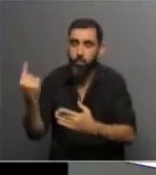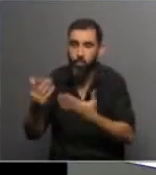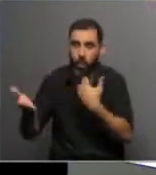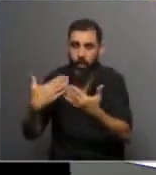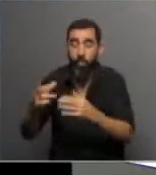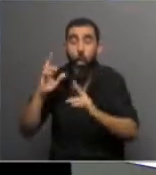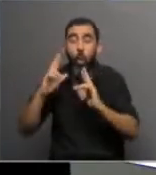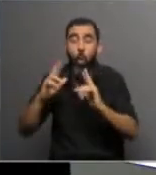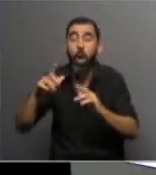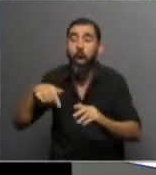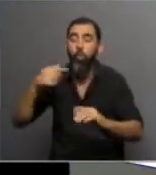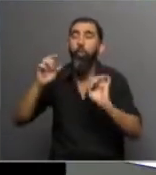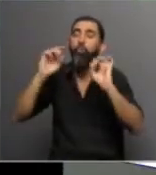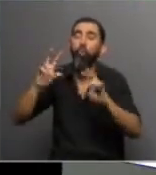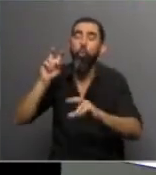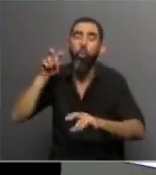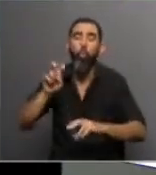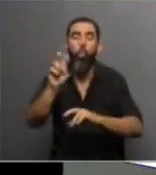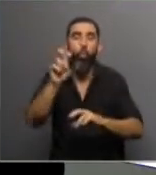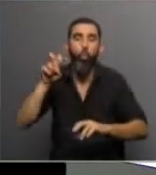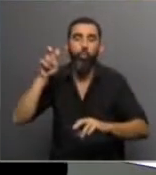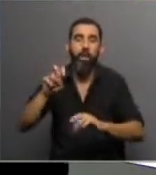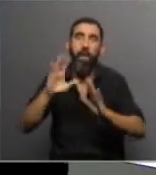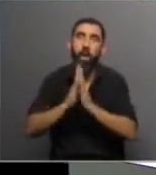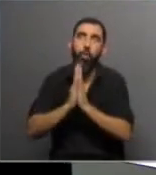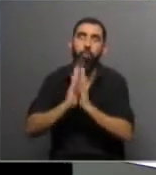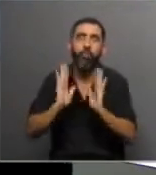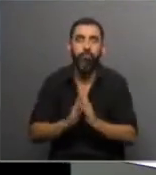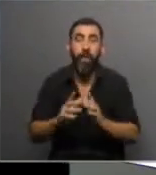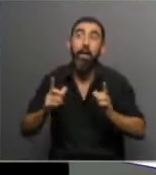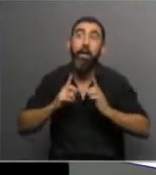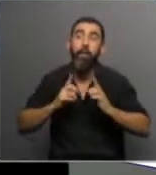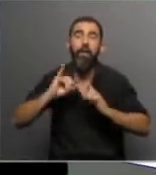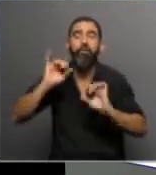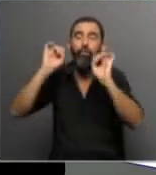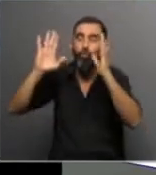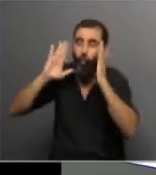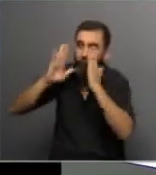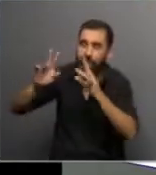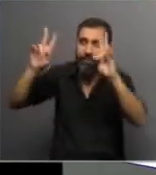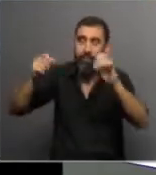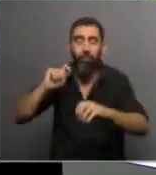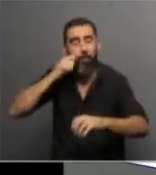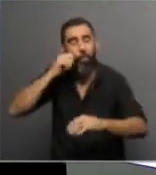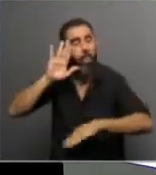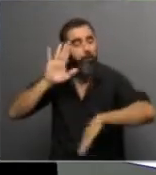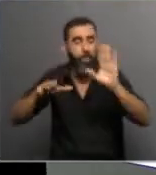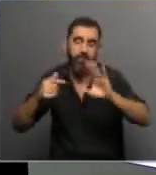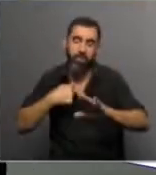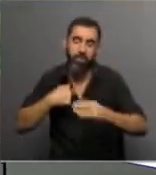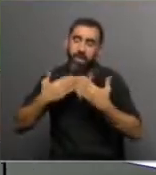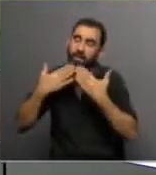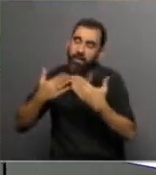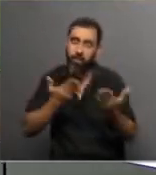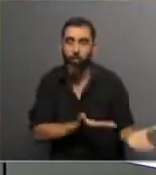y ojalá que la próxima hablemos solo de murciélagos. Sí, estoy esperando para hablar solo de murciélagos, lo que más me gusta. Muchas gracias